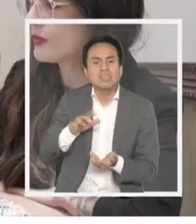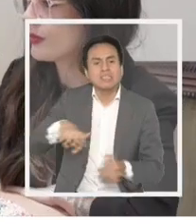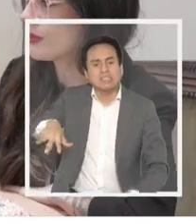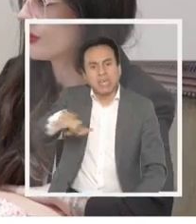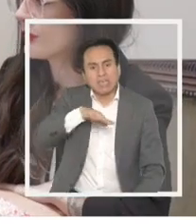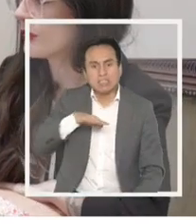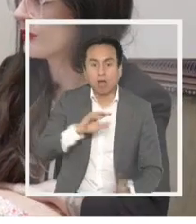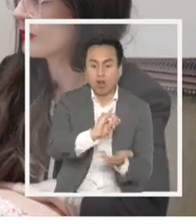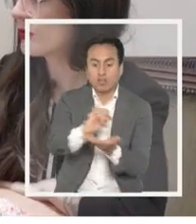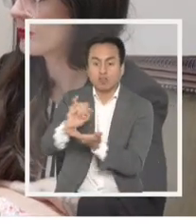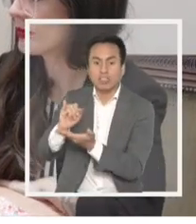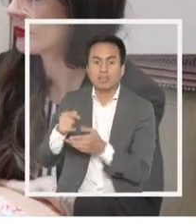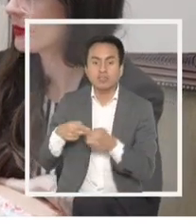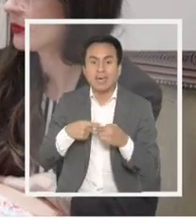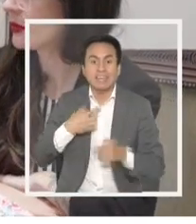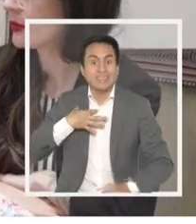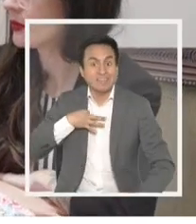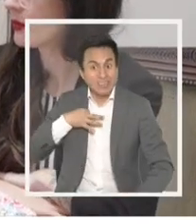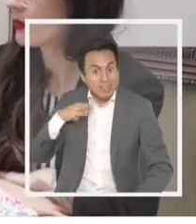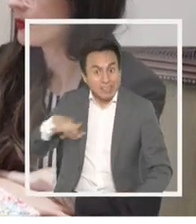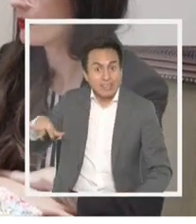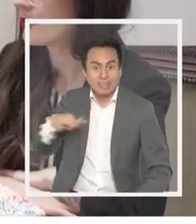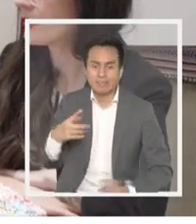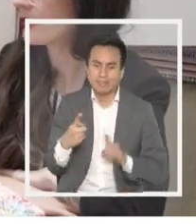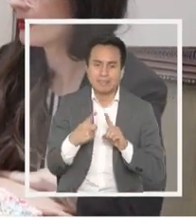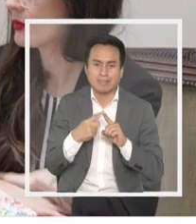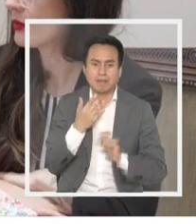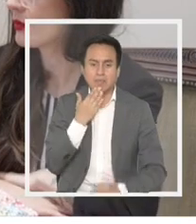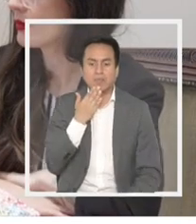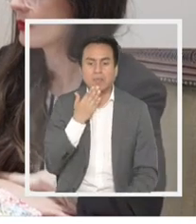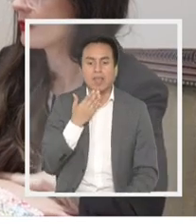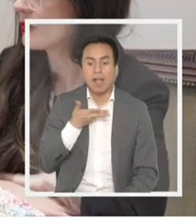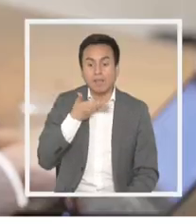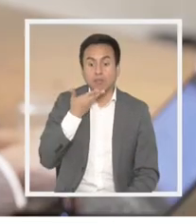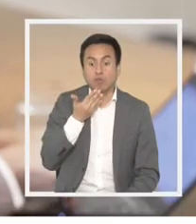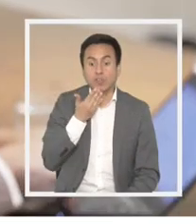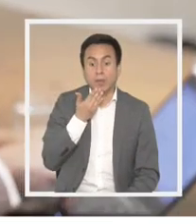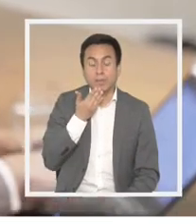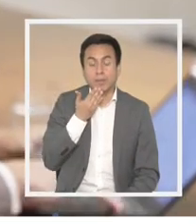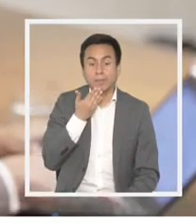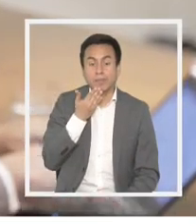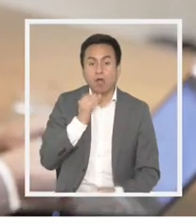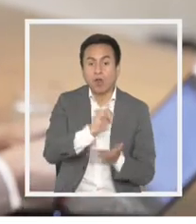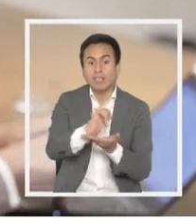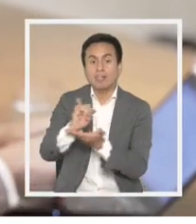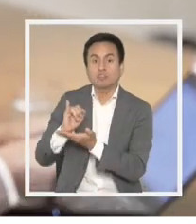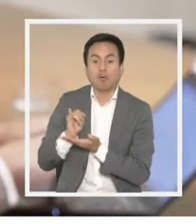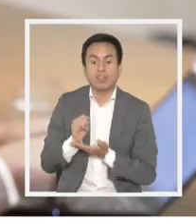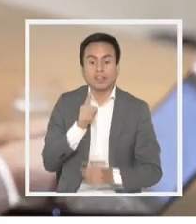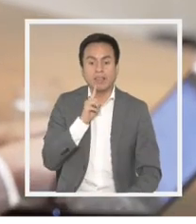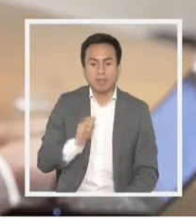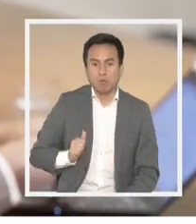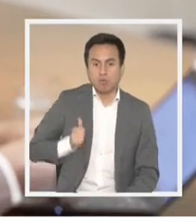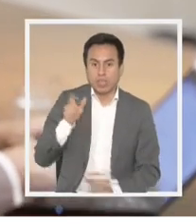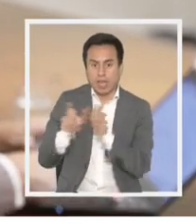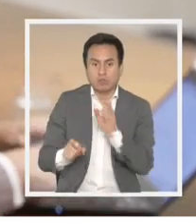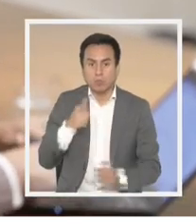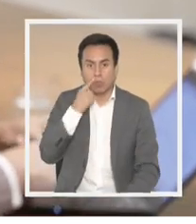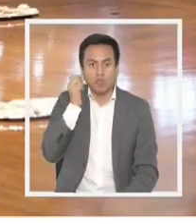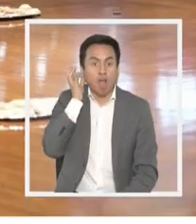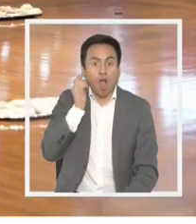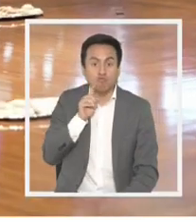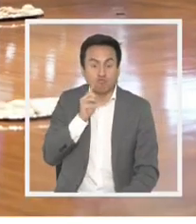donde las organizaciones de la sociedad civil también participan estamos hablando además de organizaciones que tienen voluntarios y